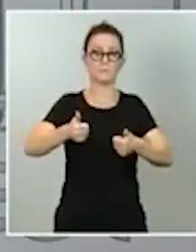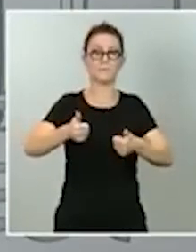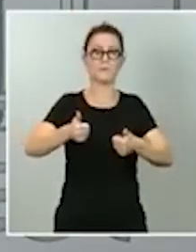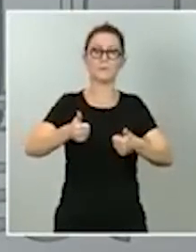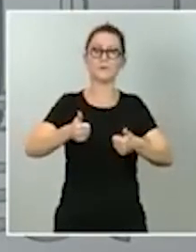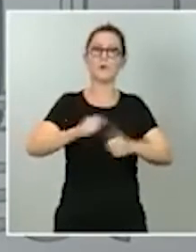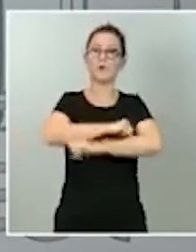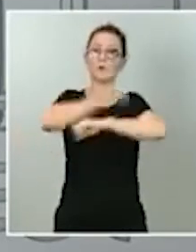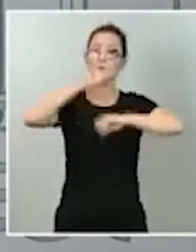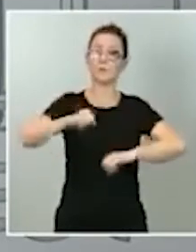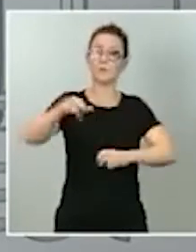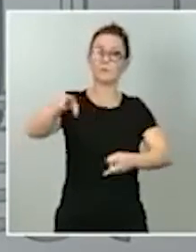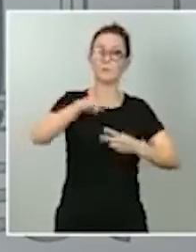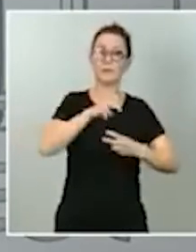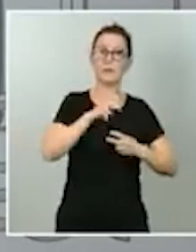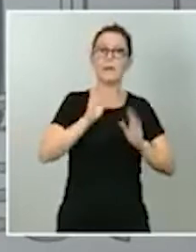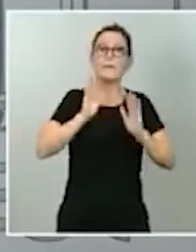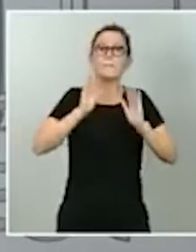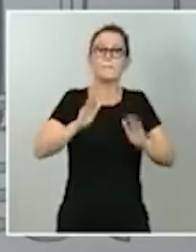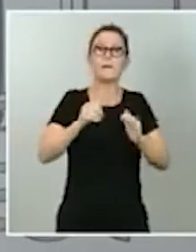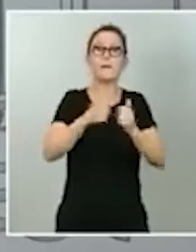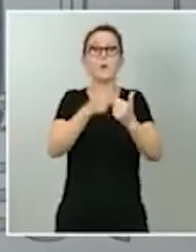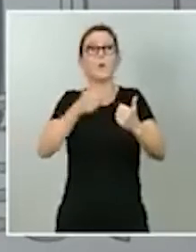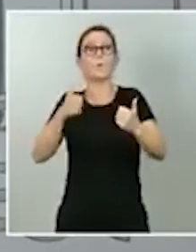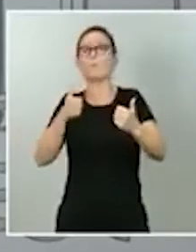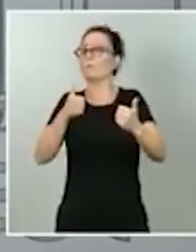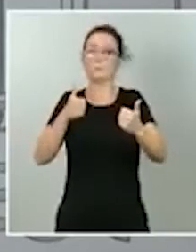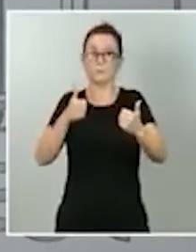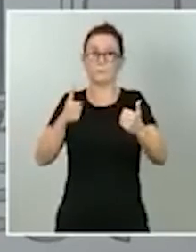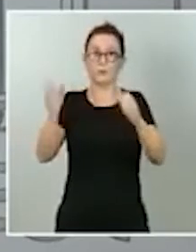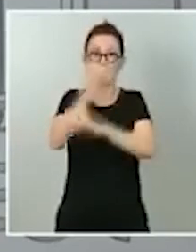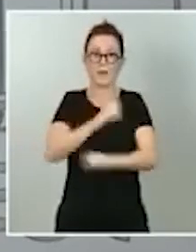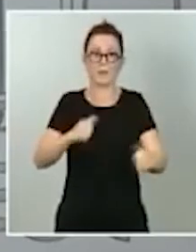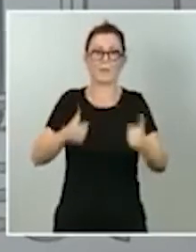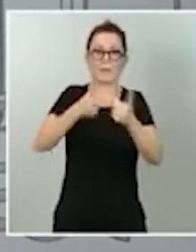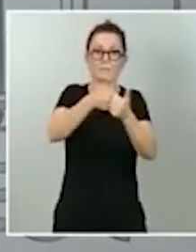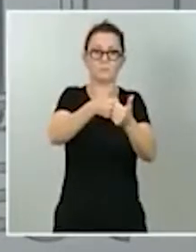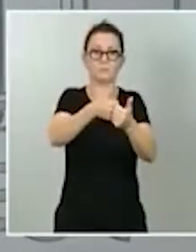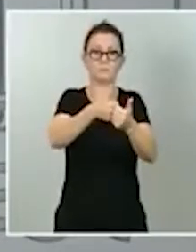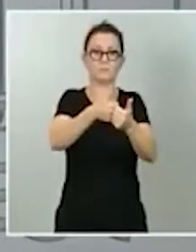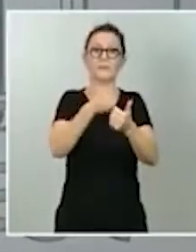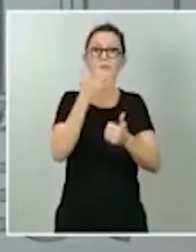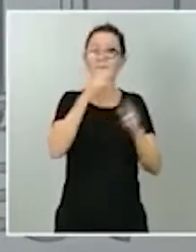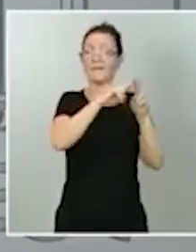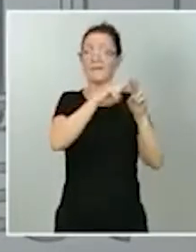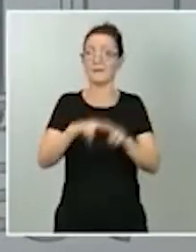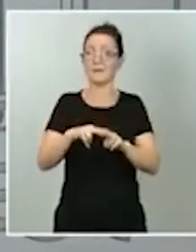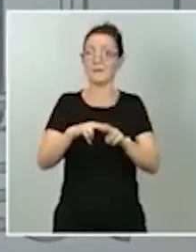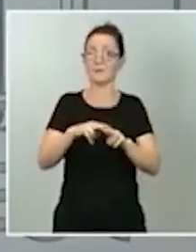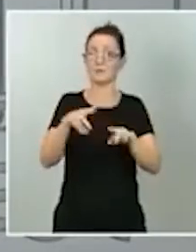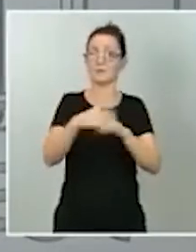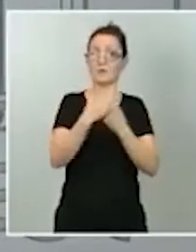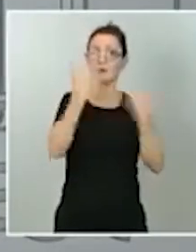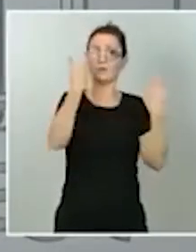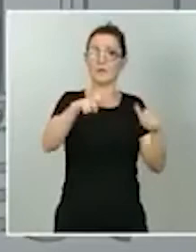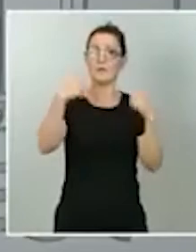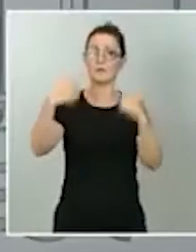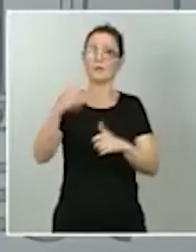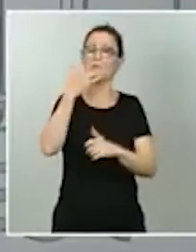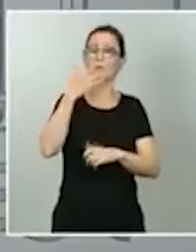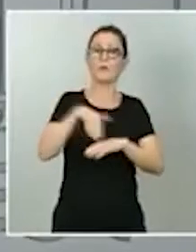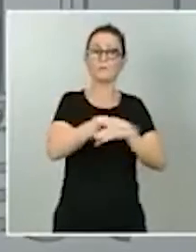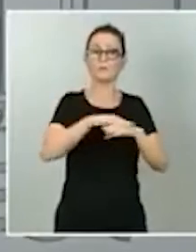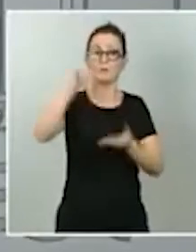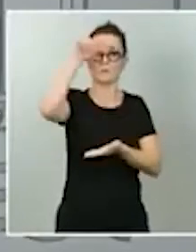sin dejar a nadie atrás si analizamos esta situación por sus sectores la administración central va a ser quien